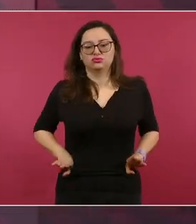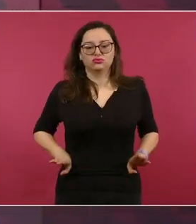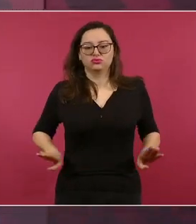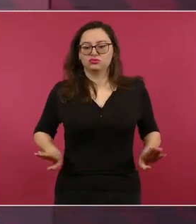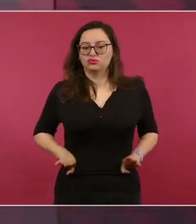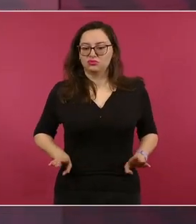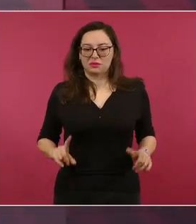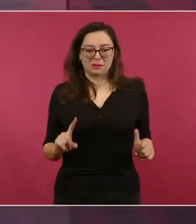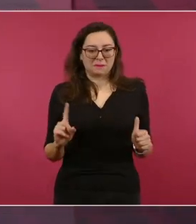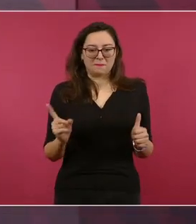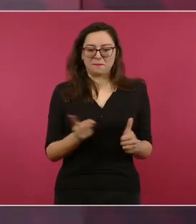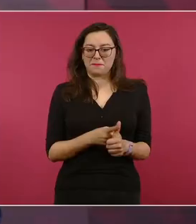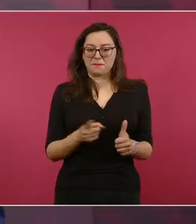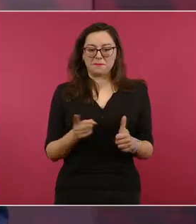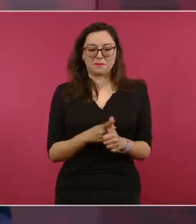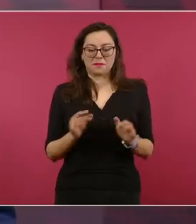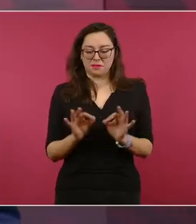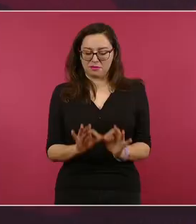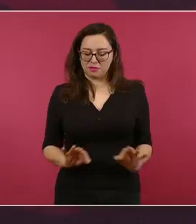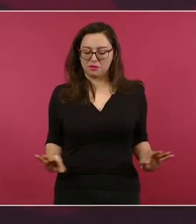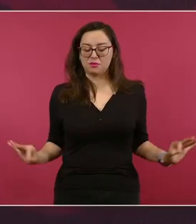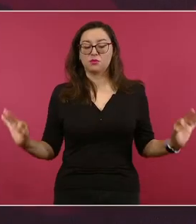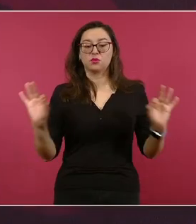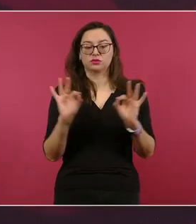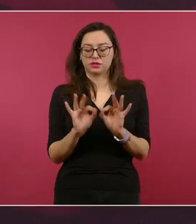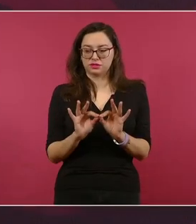importa mucho es la no repetición